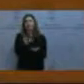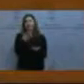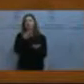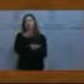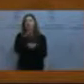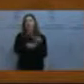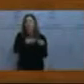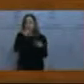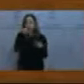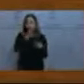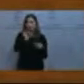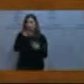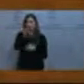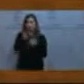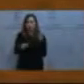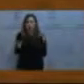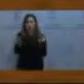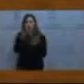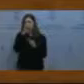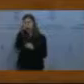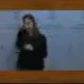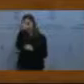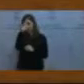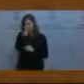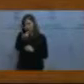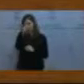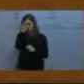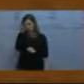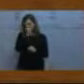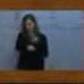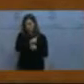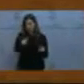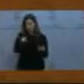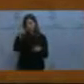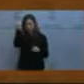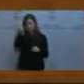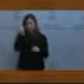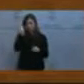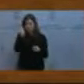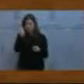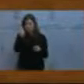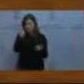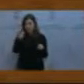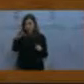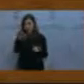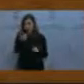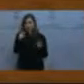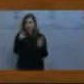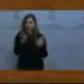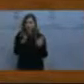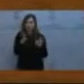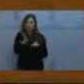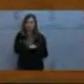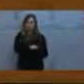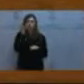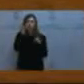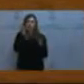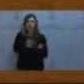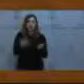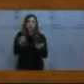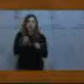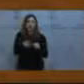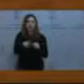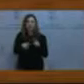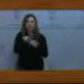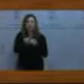sea lo razonable, creo que es un despropósito. Pero, evidentemente, señora consejera, las cosas se tienen que hacer bien y, por lo menos, explicarlas.